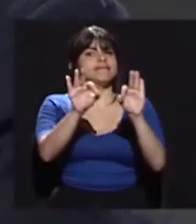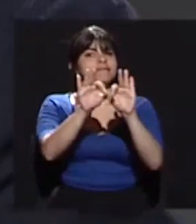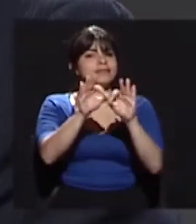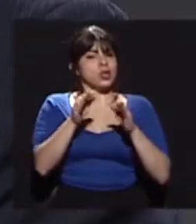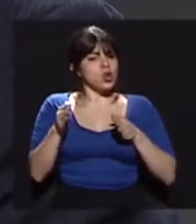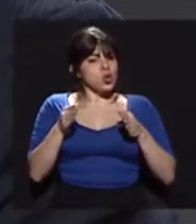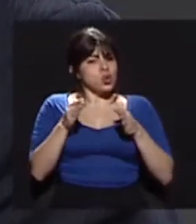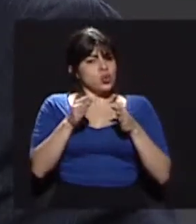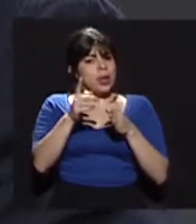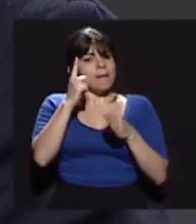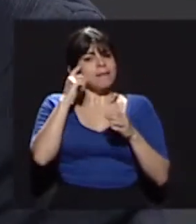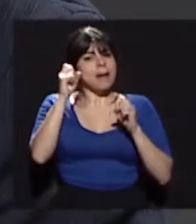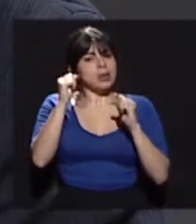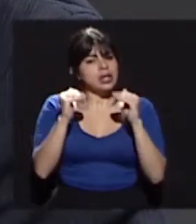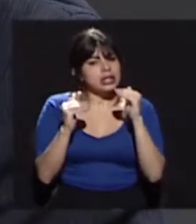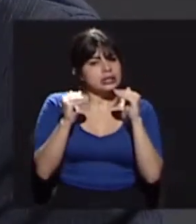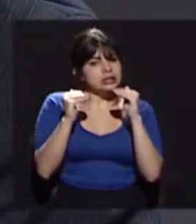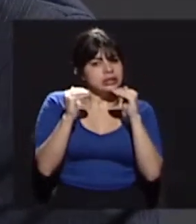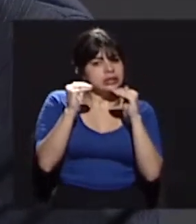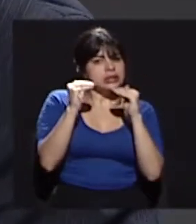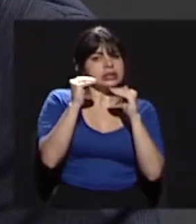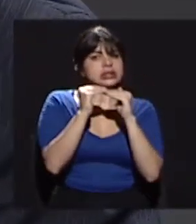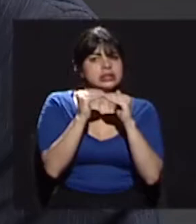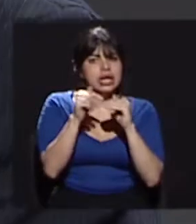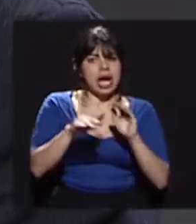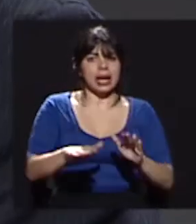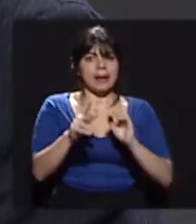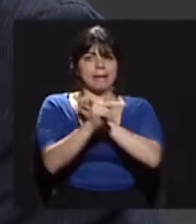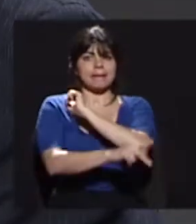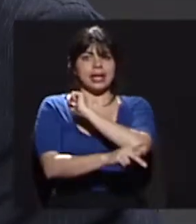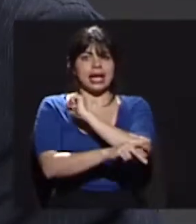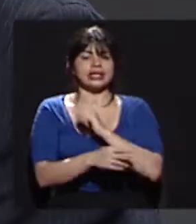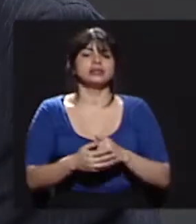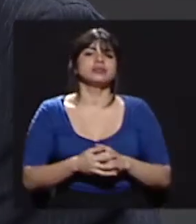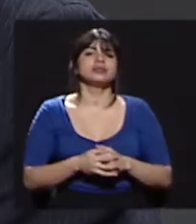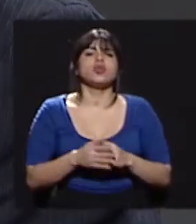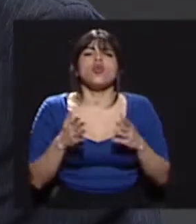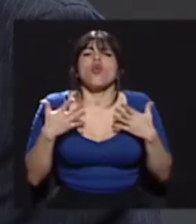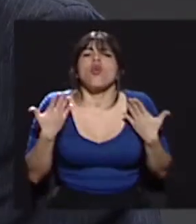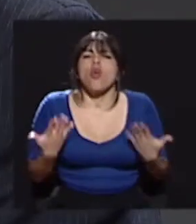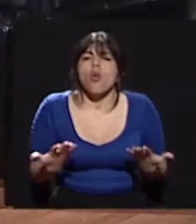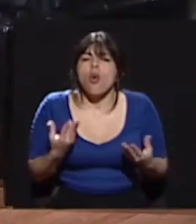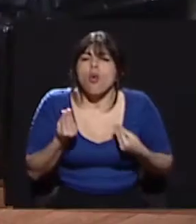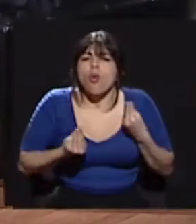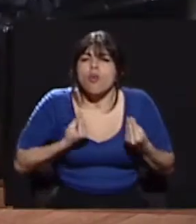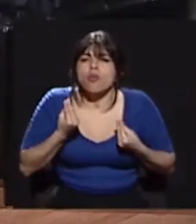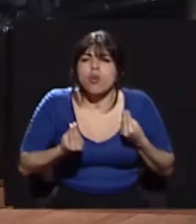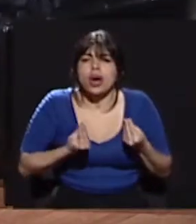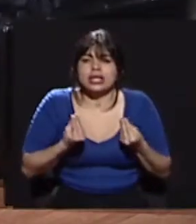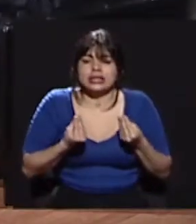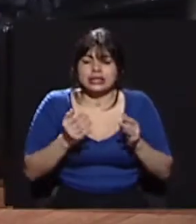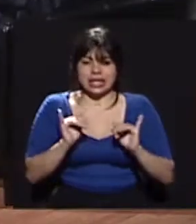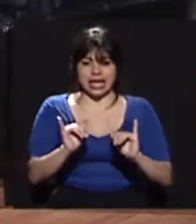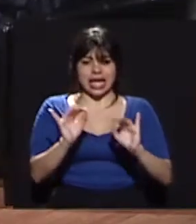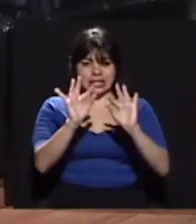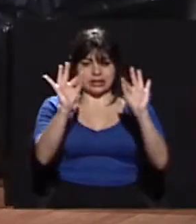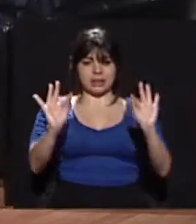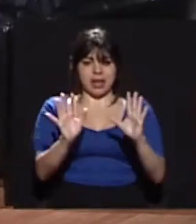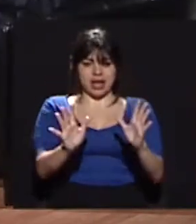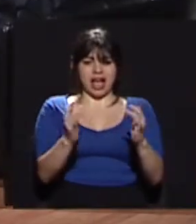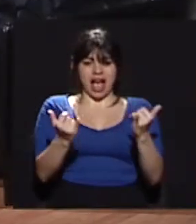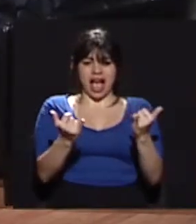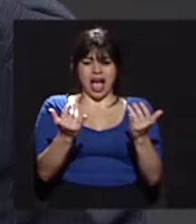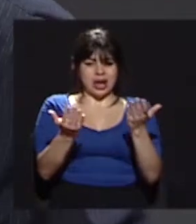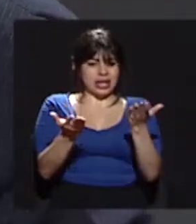ruta para zanjar la desigualdad social en el país como como hacer en este marco de inestabilidad